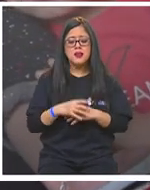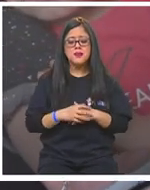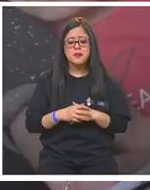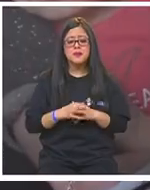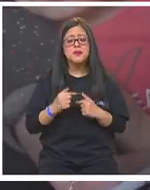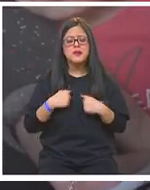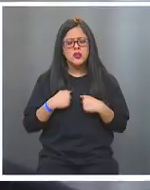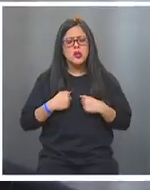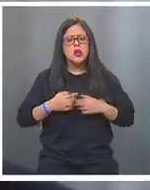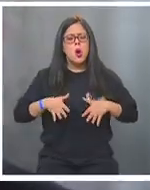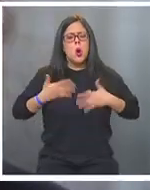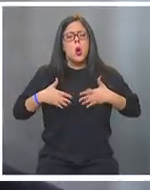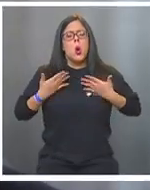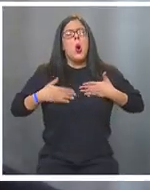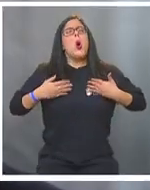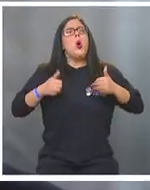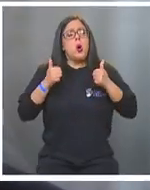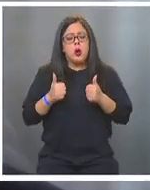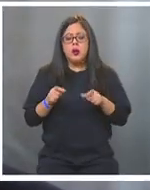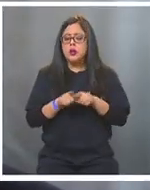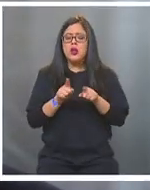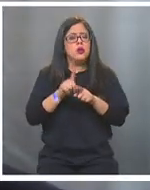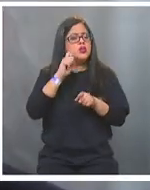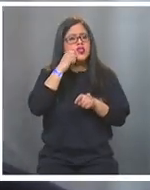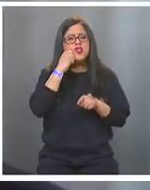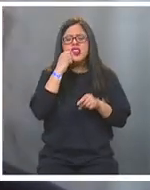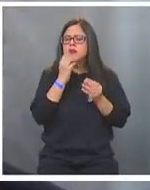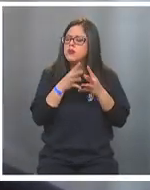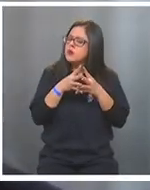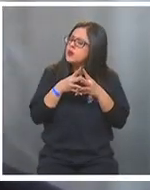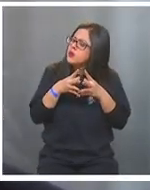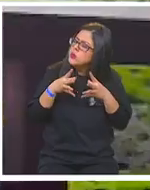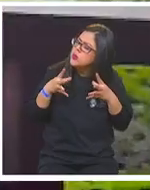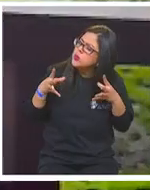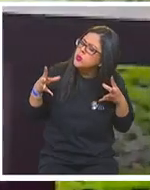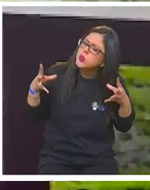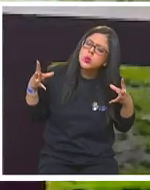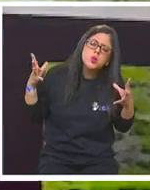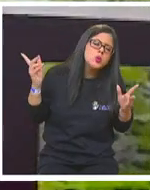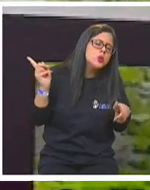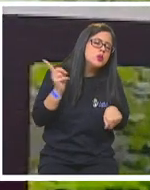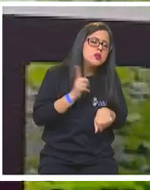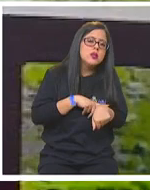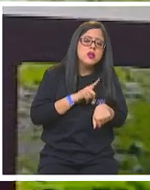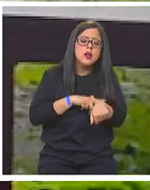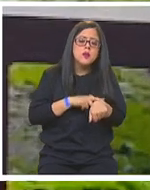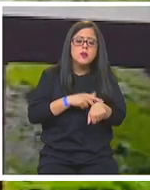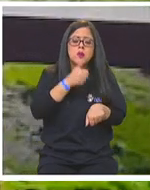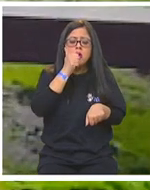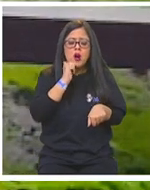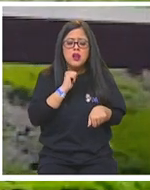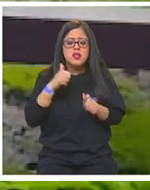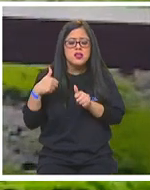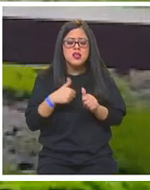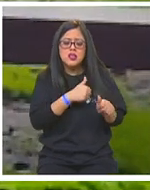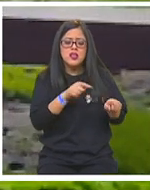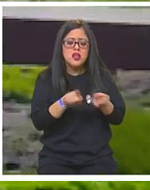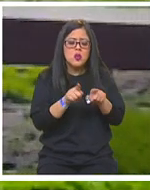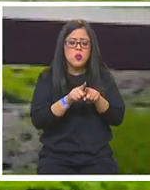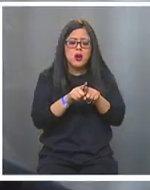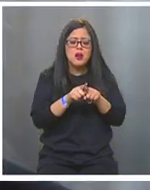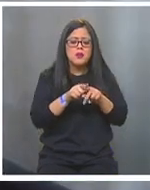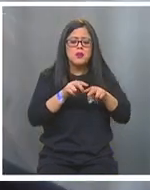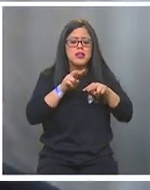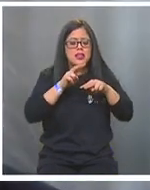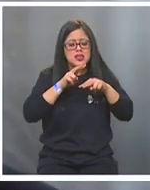estar bien. Una eternidad. Una eternidad. Ayer la asistente me estaba preparándome porque me decía